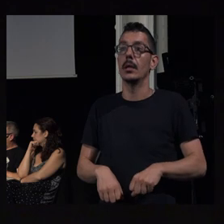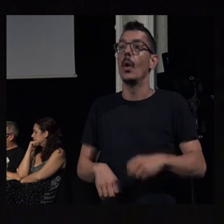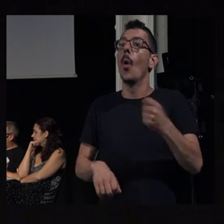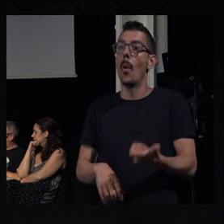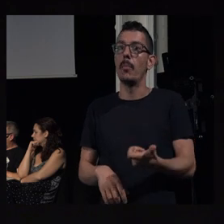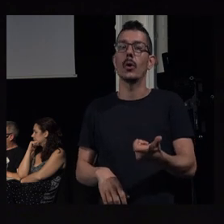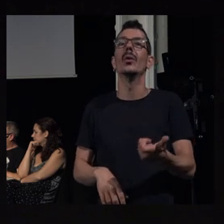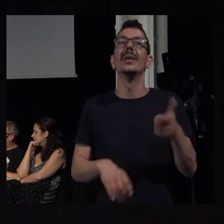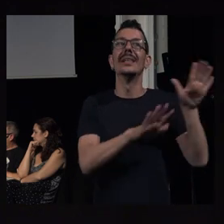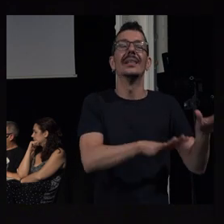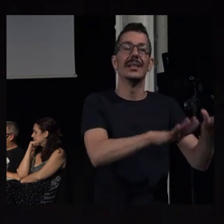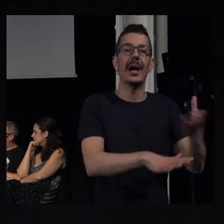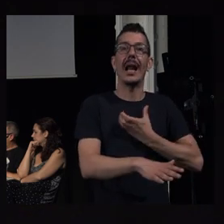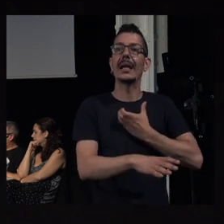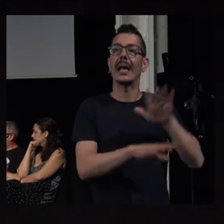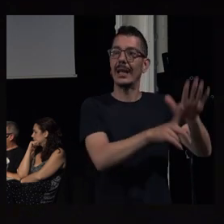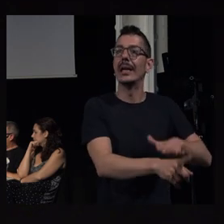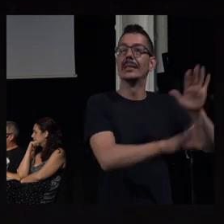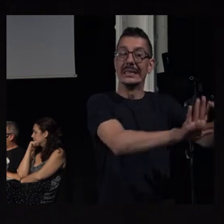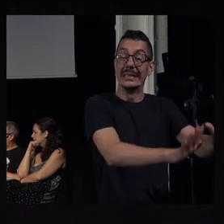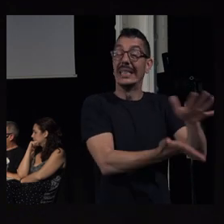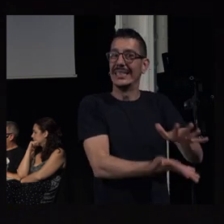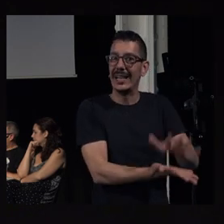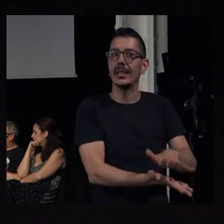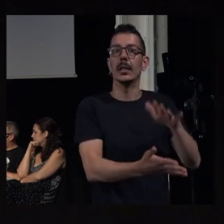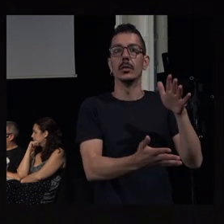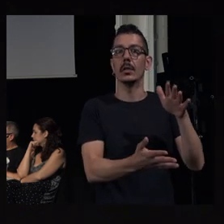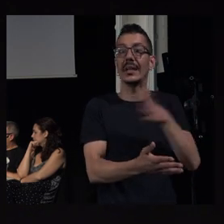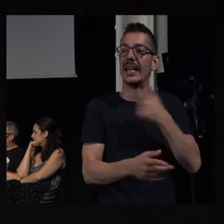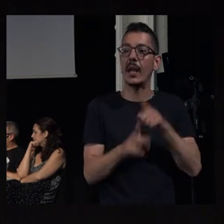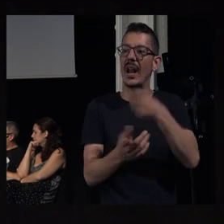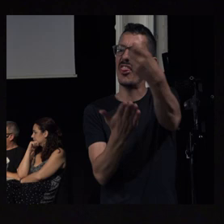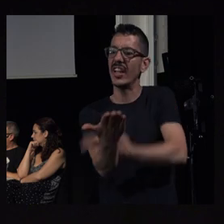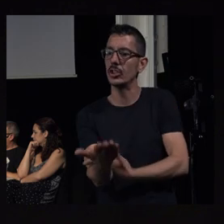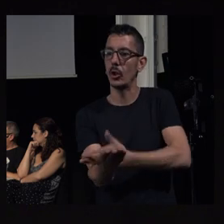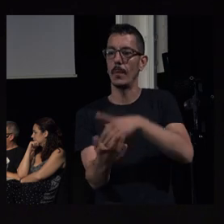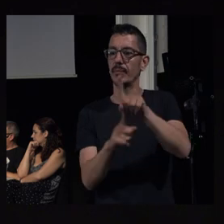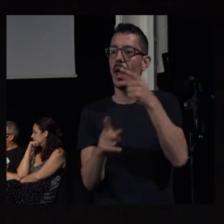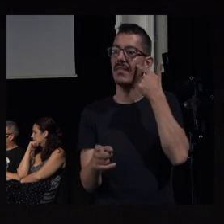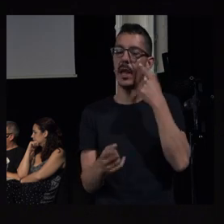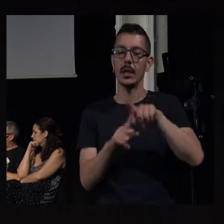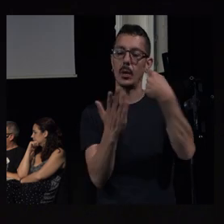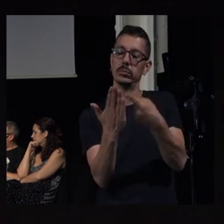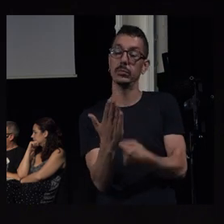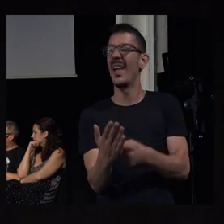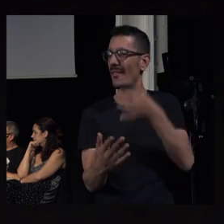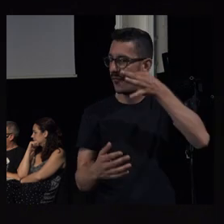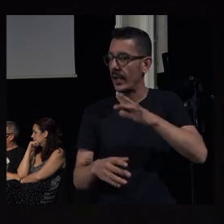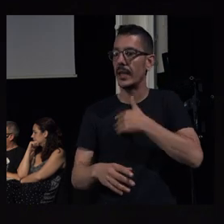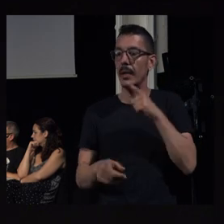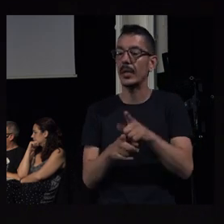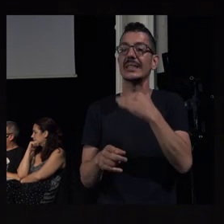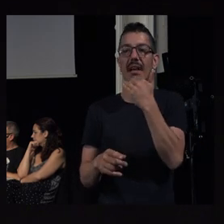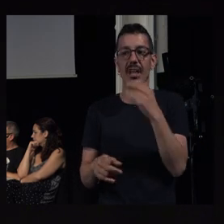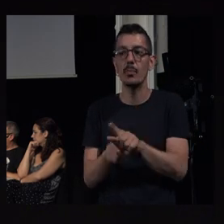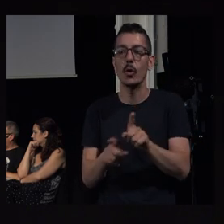para que no les llevara a la Guardia Municipal a censarlas, que no era censarlas, era ver si están en situación regular, no putearlas. Entonces,